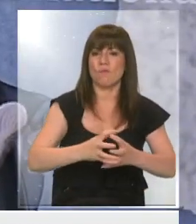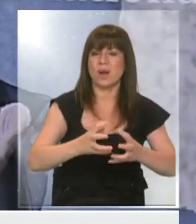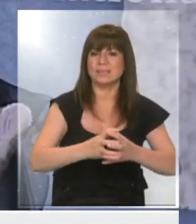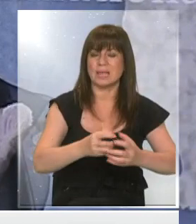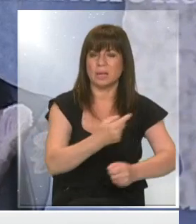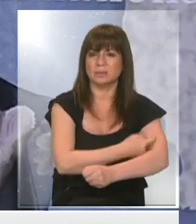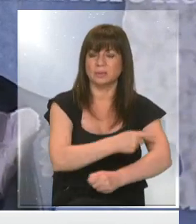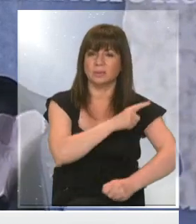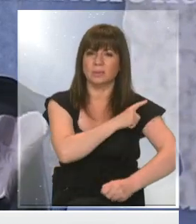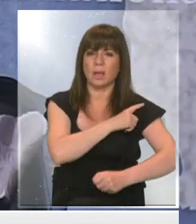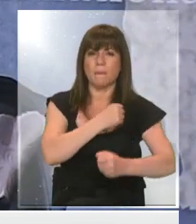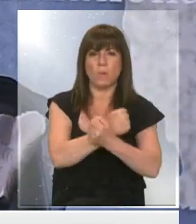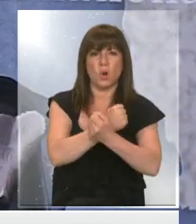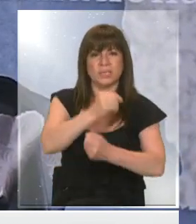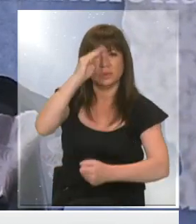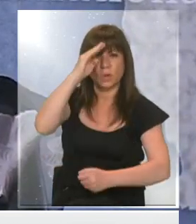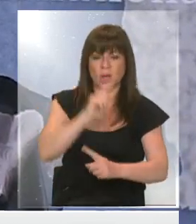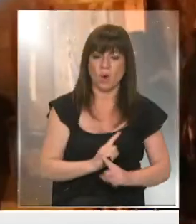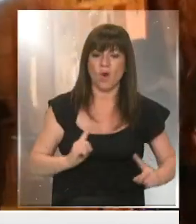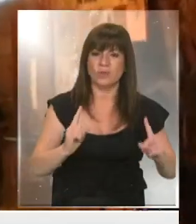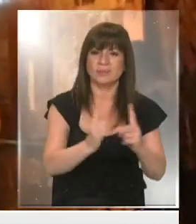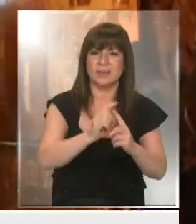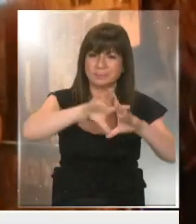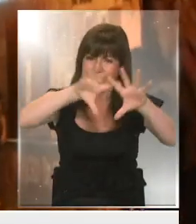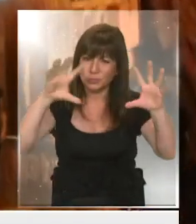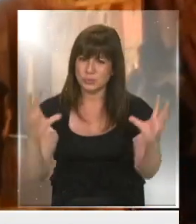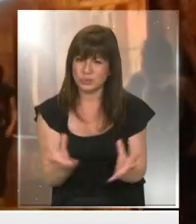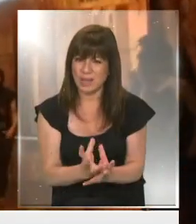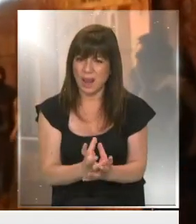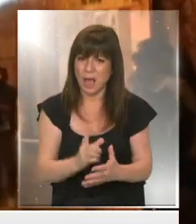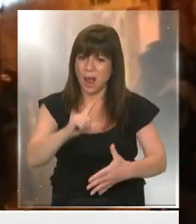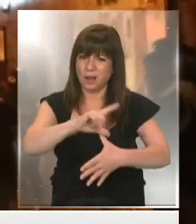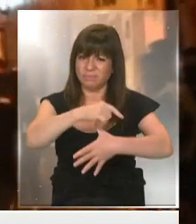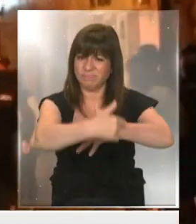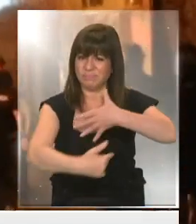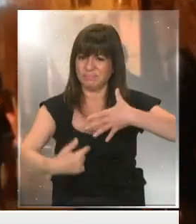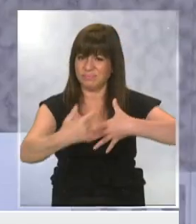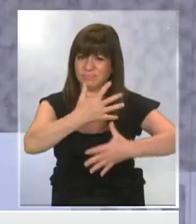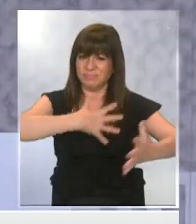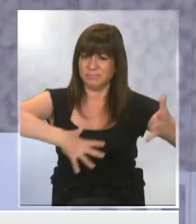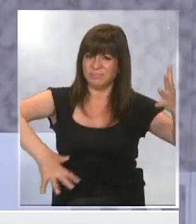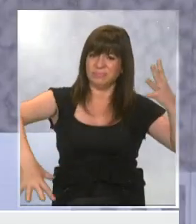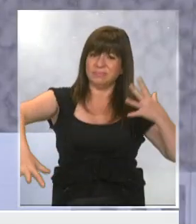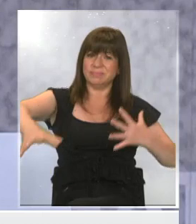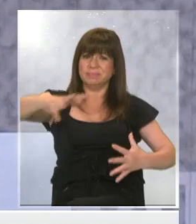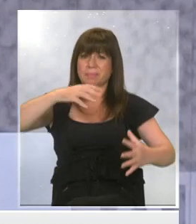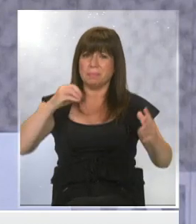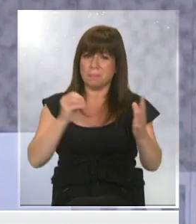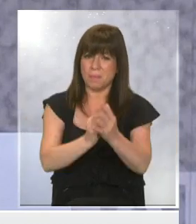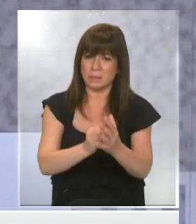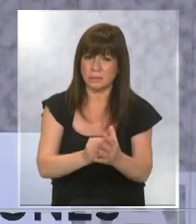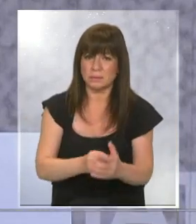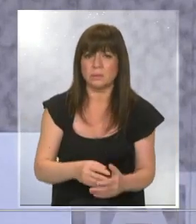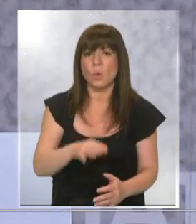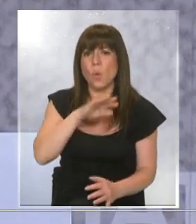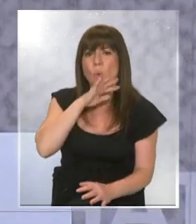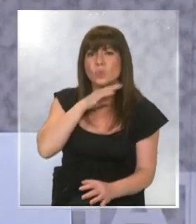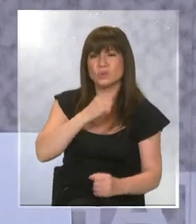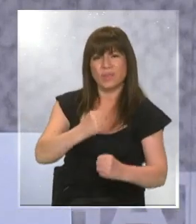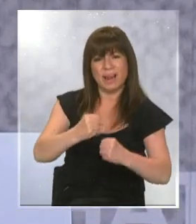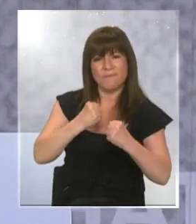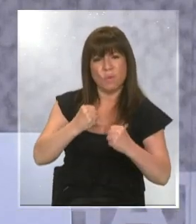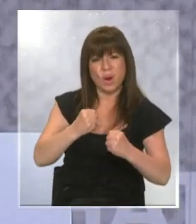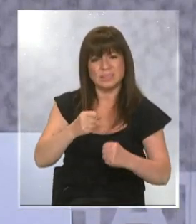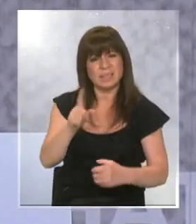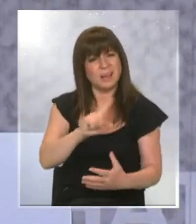de protestas a nivel mundial, con una América Latina cada vez más convulsionada. El uso de la fuerza innecesaria y